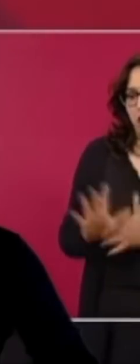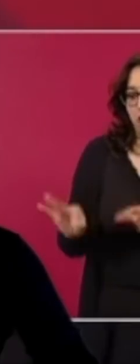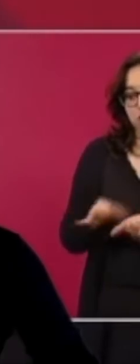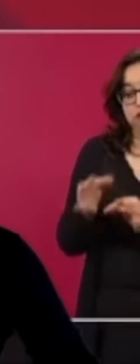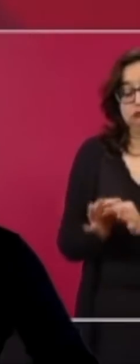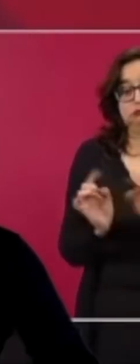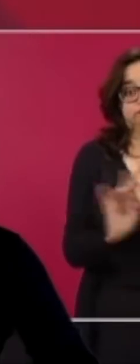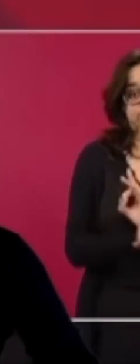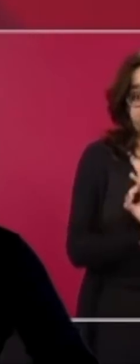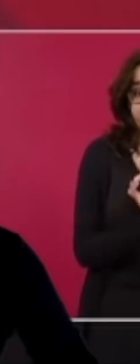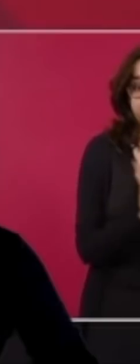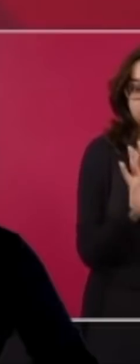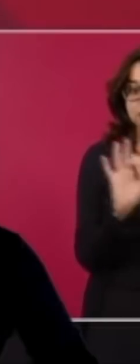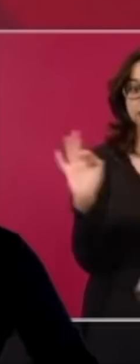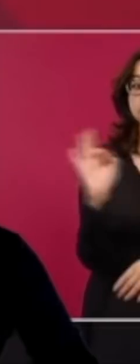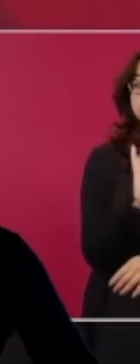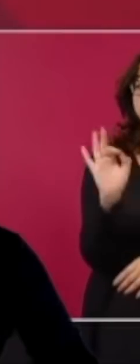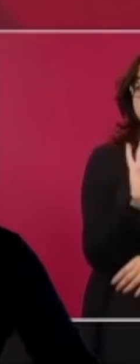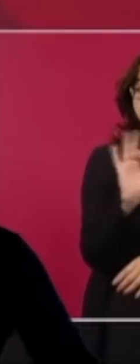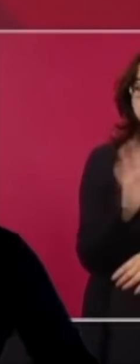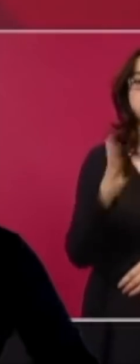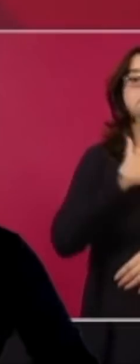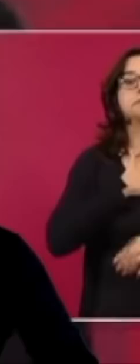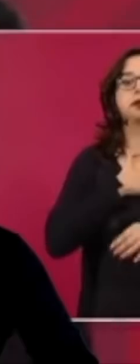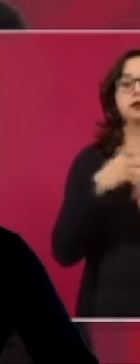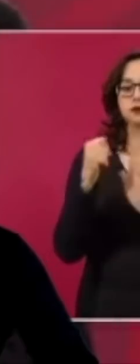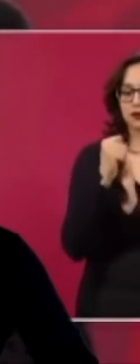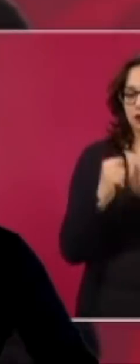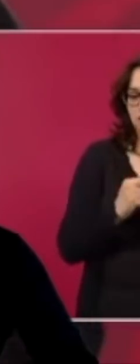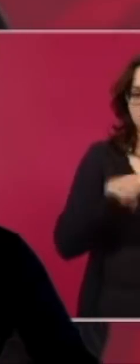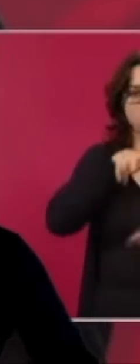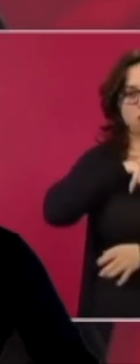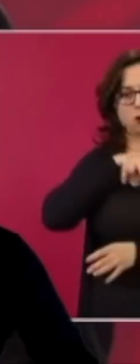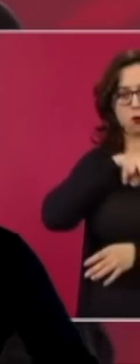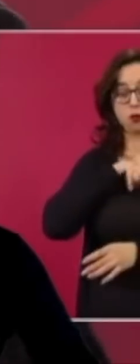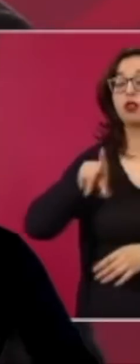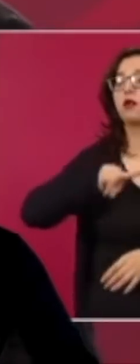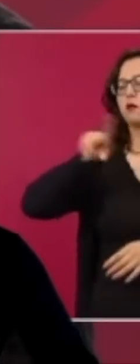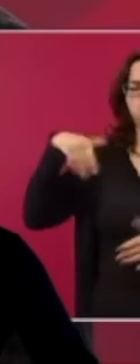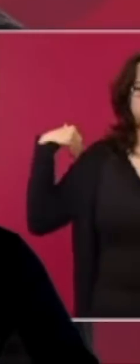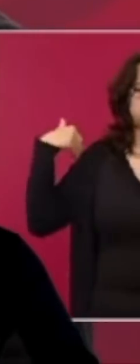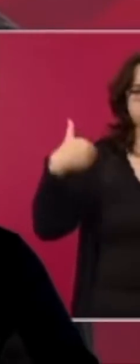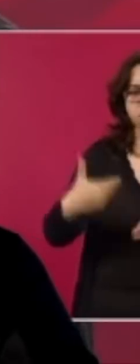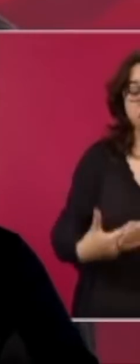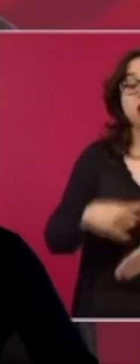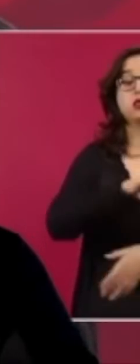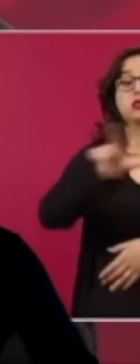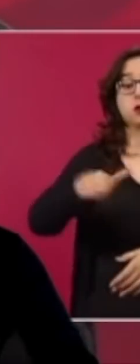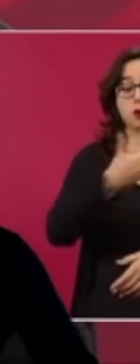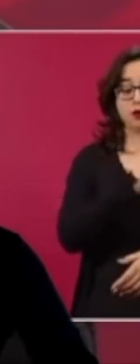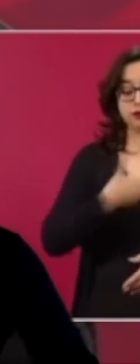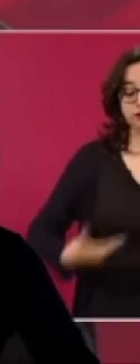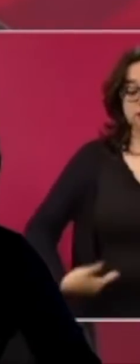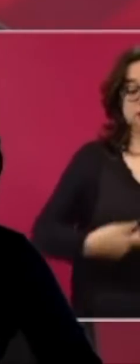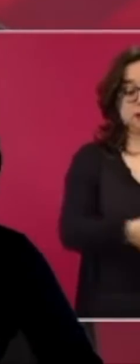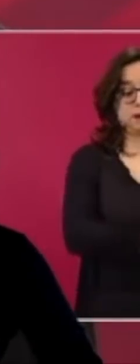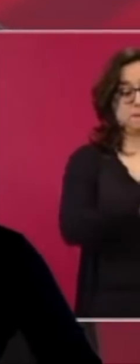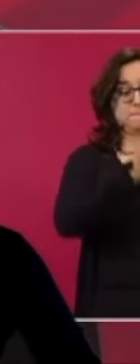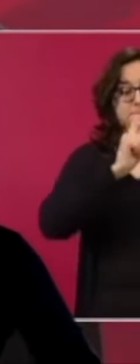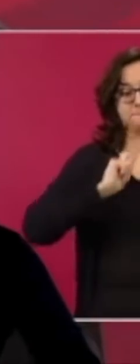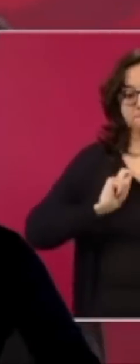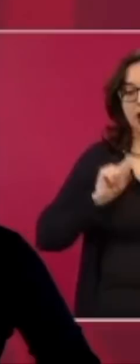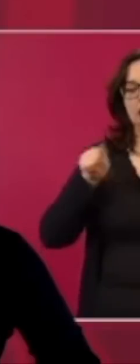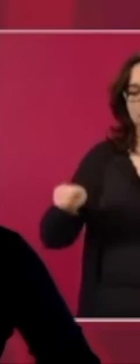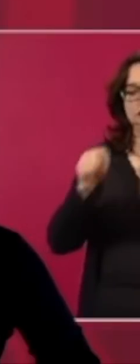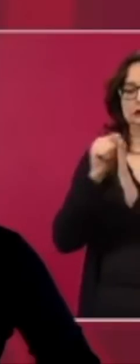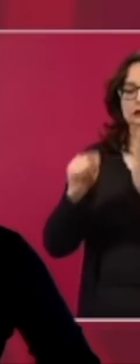le agregué un texto que tiene, como lo dije en el video, el